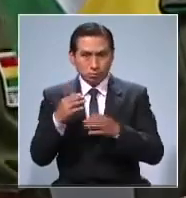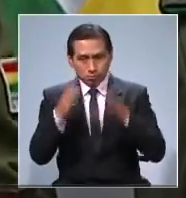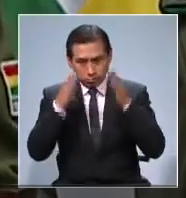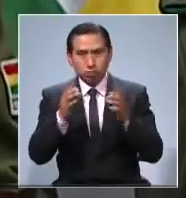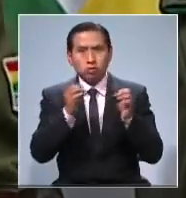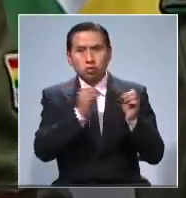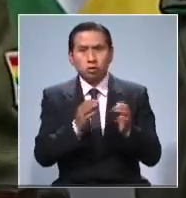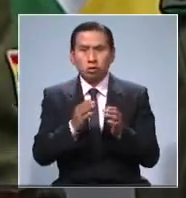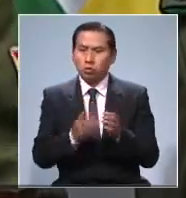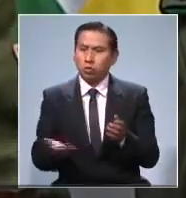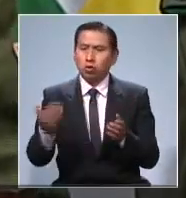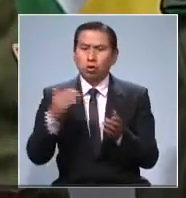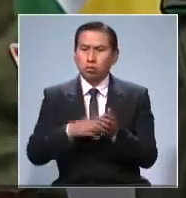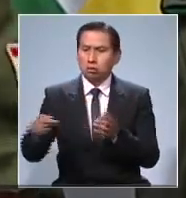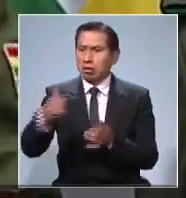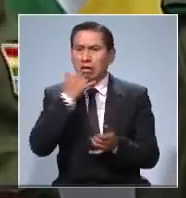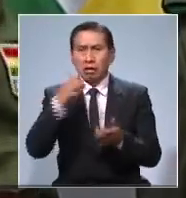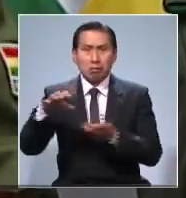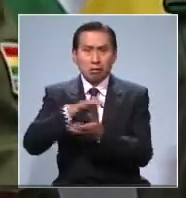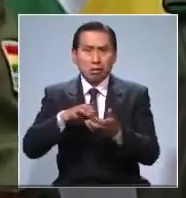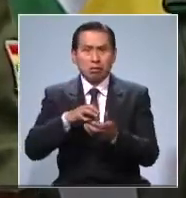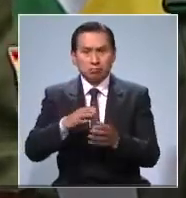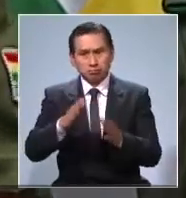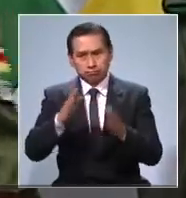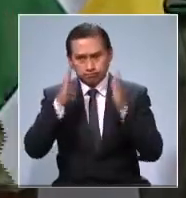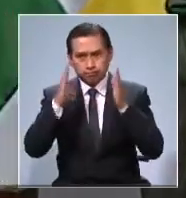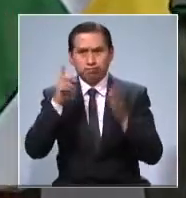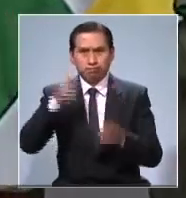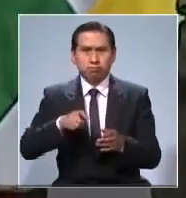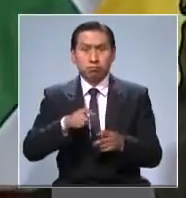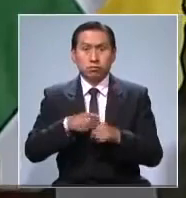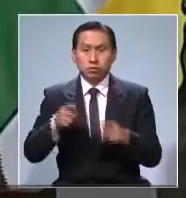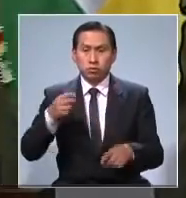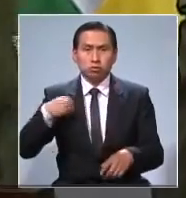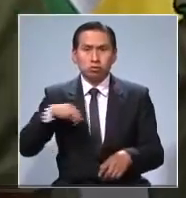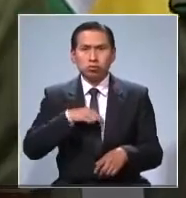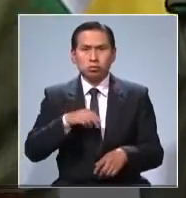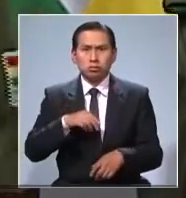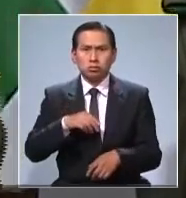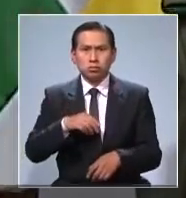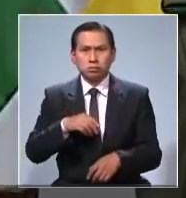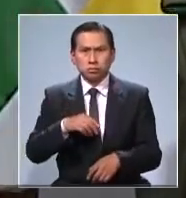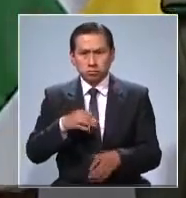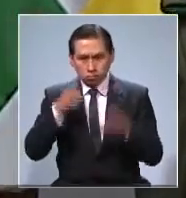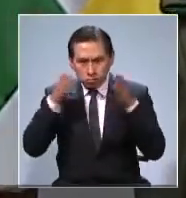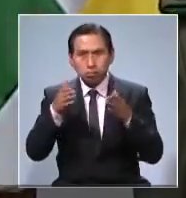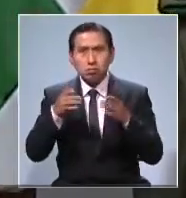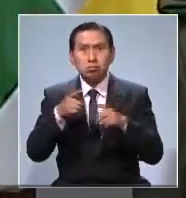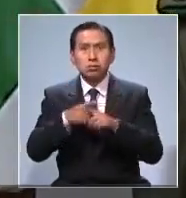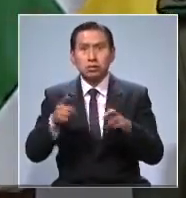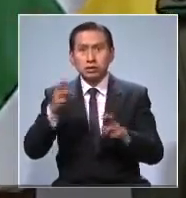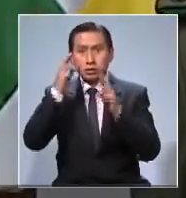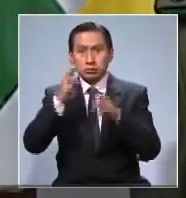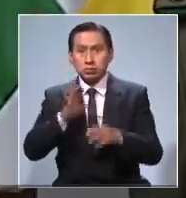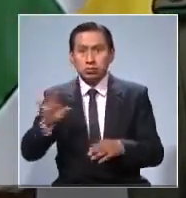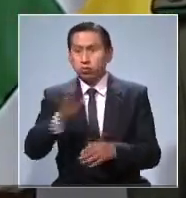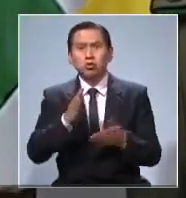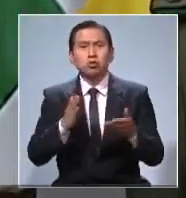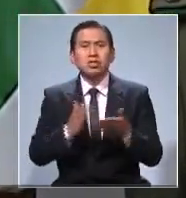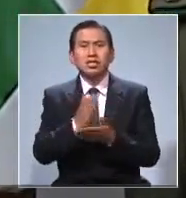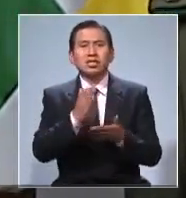y restablecerlo cuando es necesario. Pero nos toca hacerlo respetando los derechos